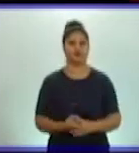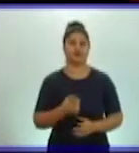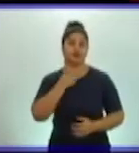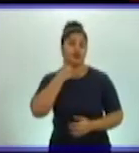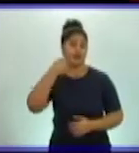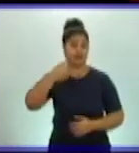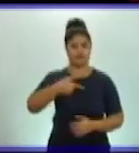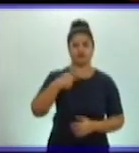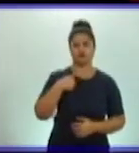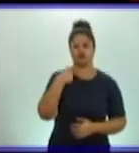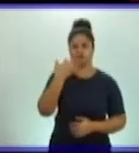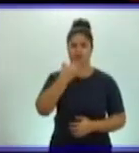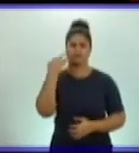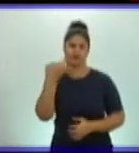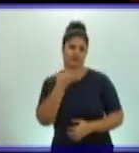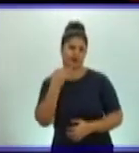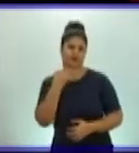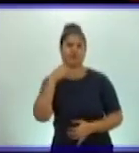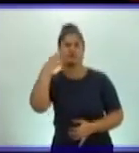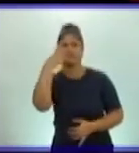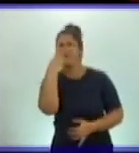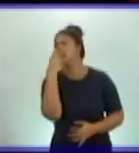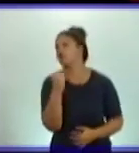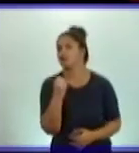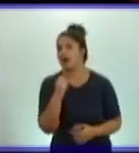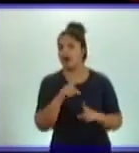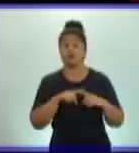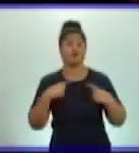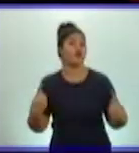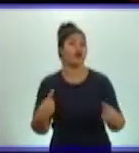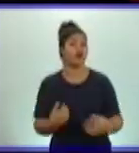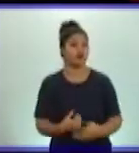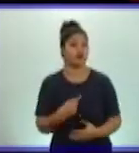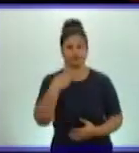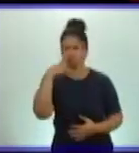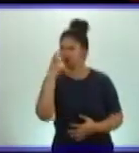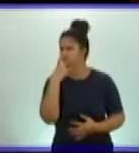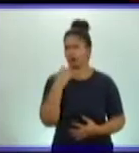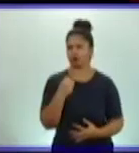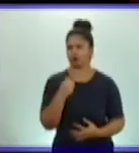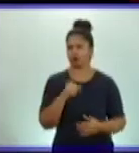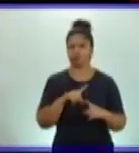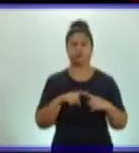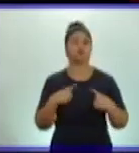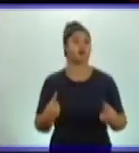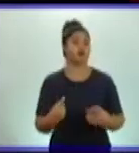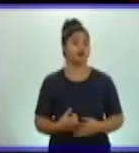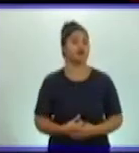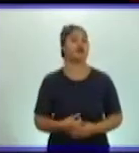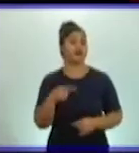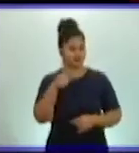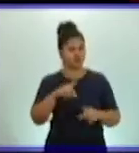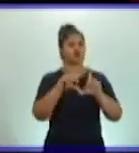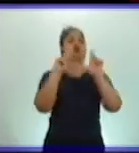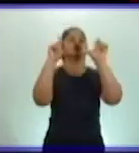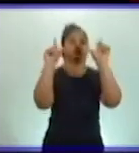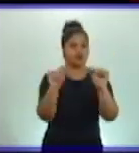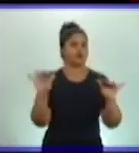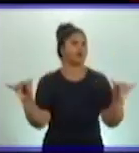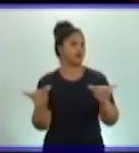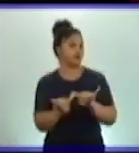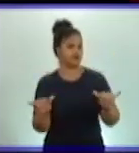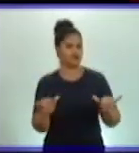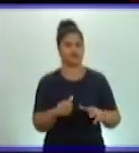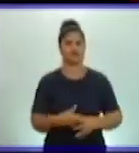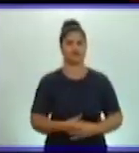texto, ¿estoy ya en plena disposición de haber comprendido? No, falta todavía otro pedacito,